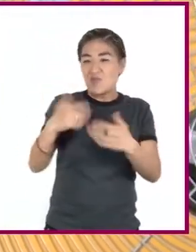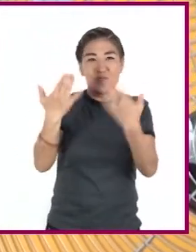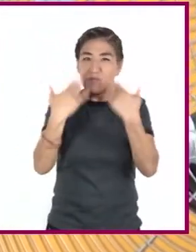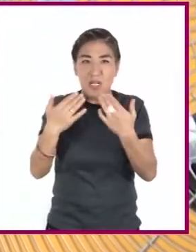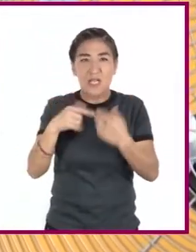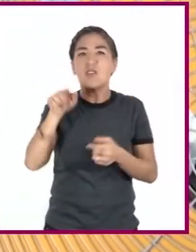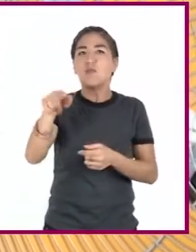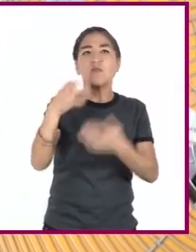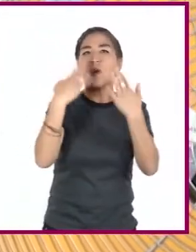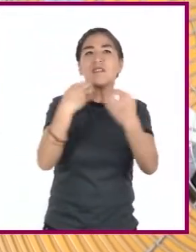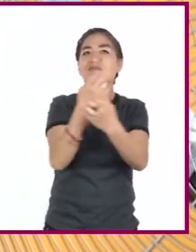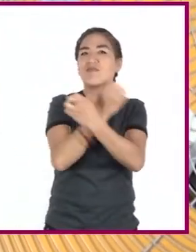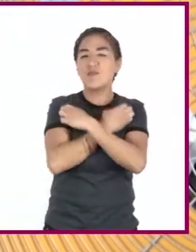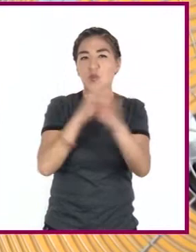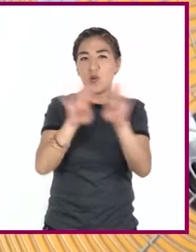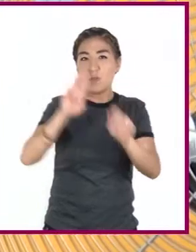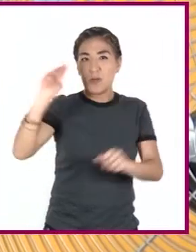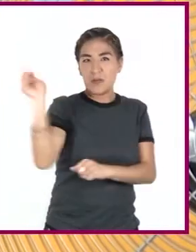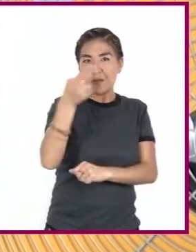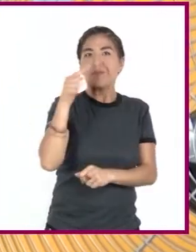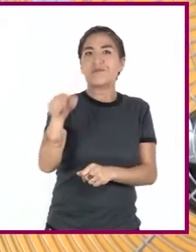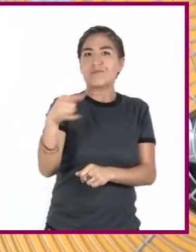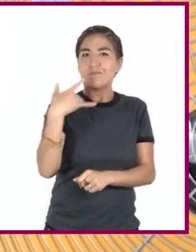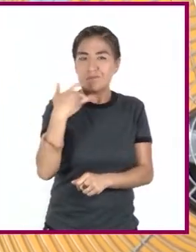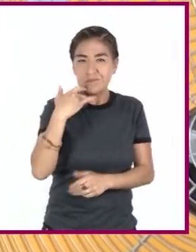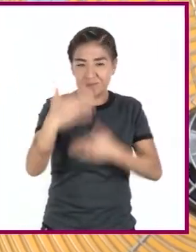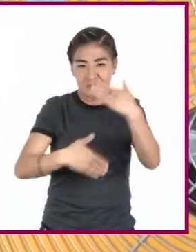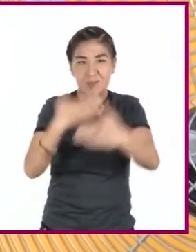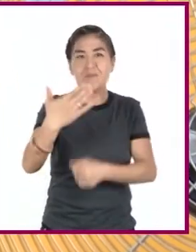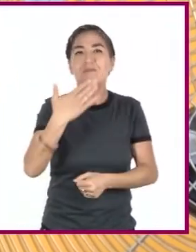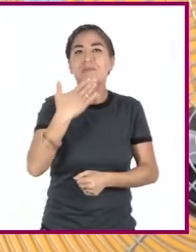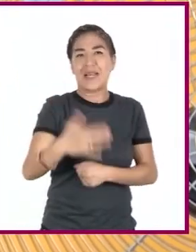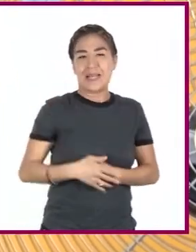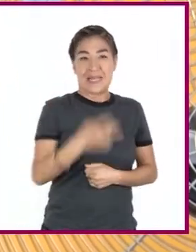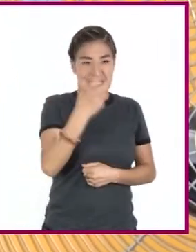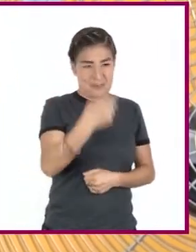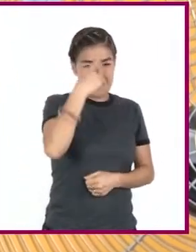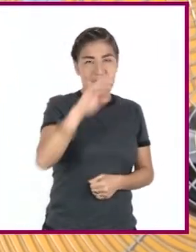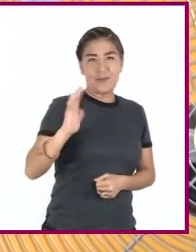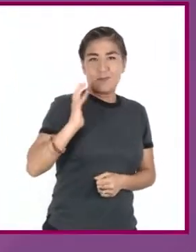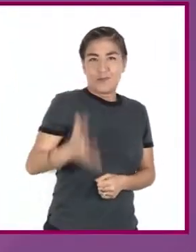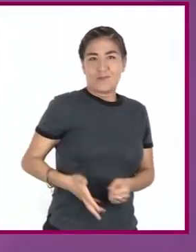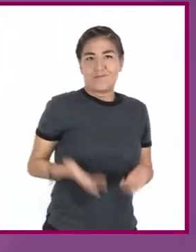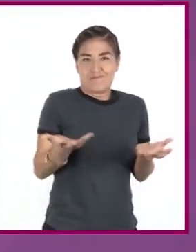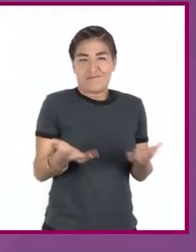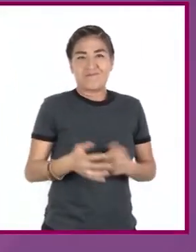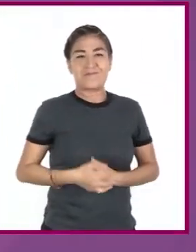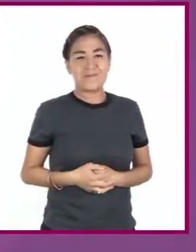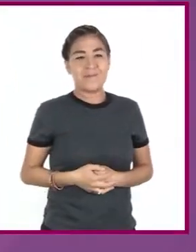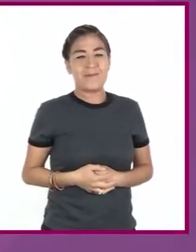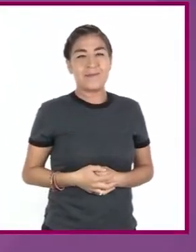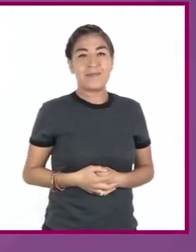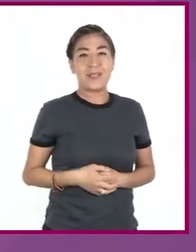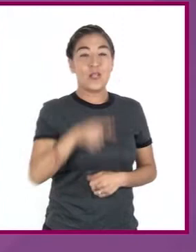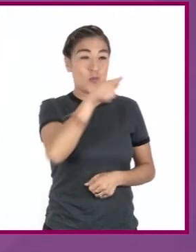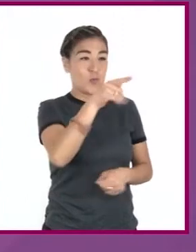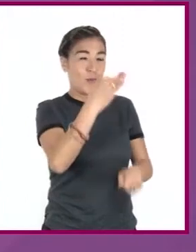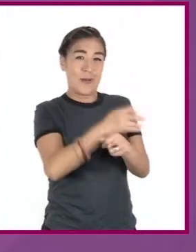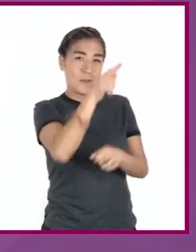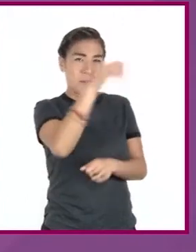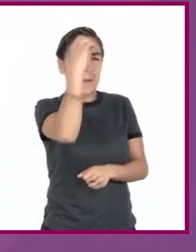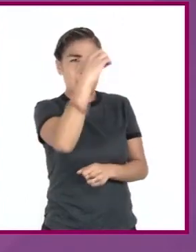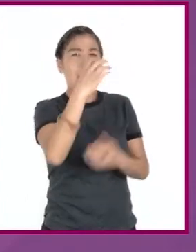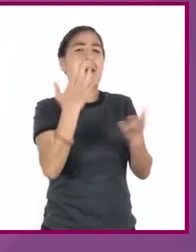educación universitaria, logró grandes cosas y eso debe de ser motivo de orgullo, señor. Desde esa perspectiva, tiene